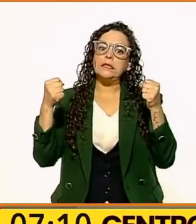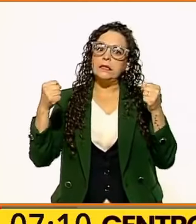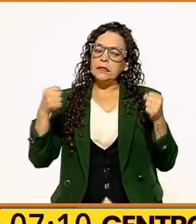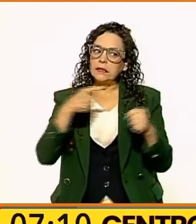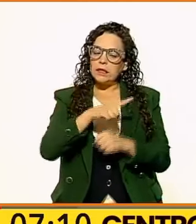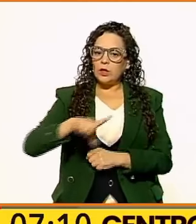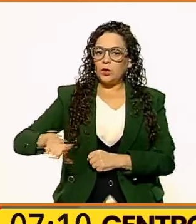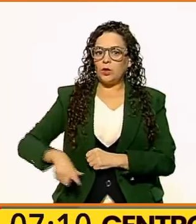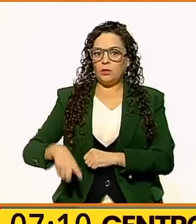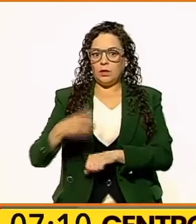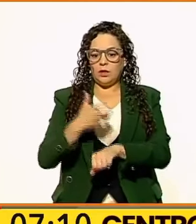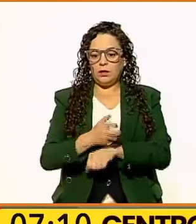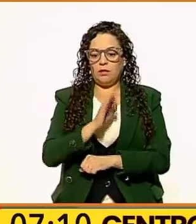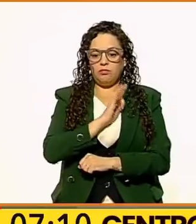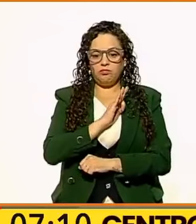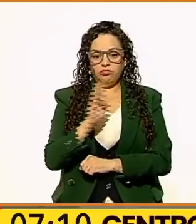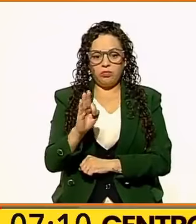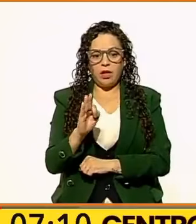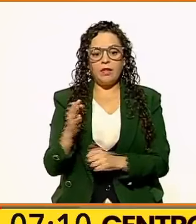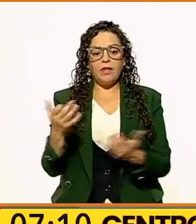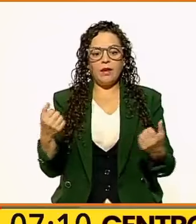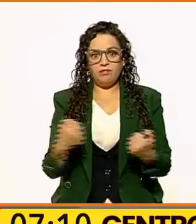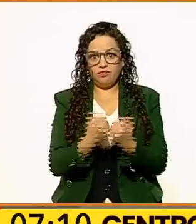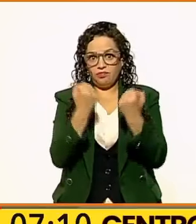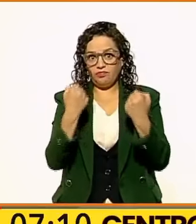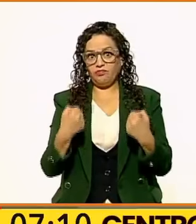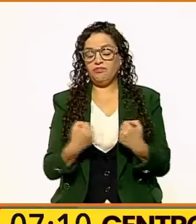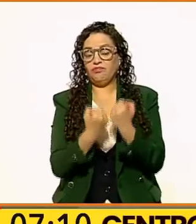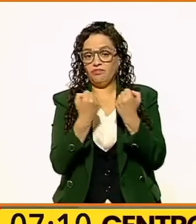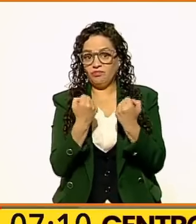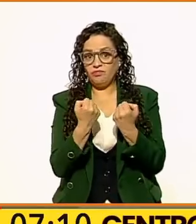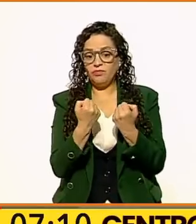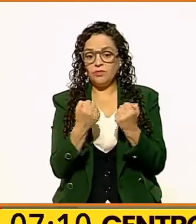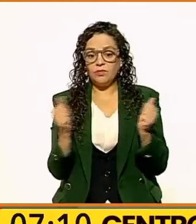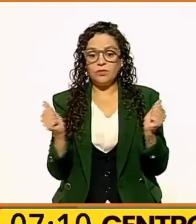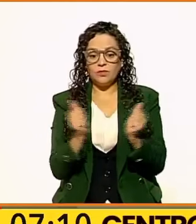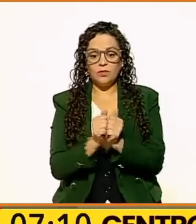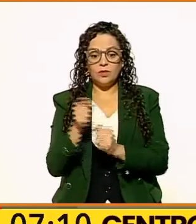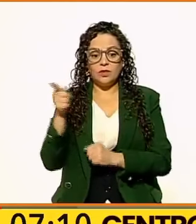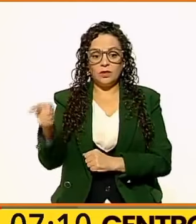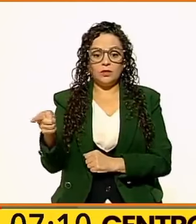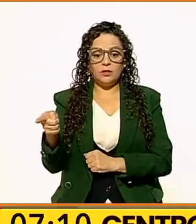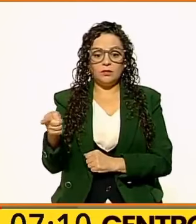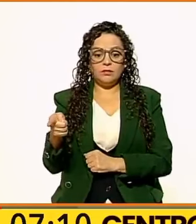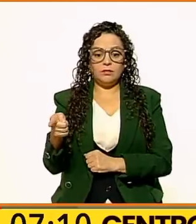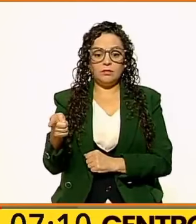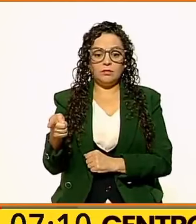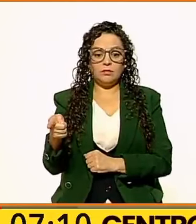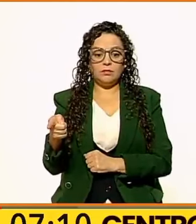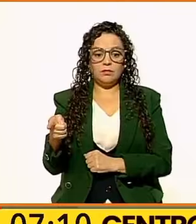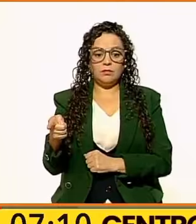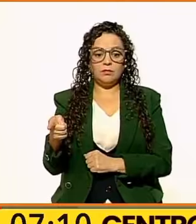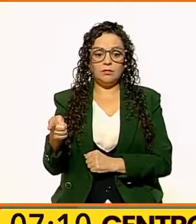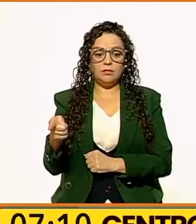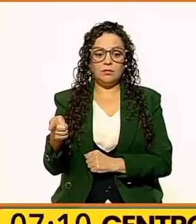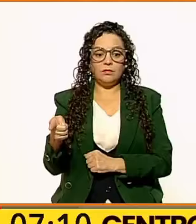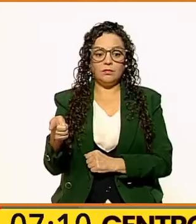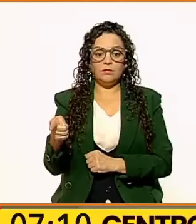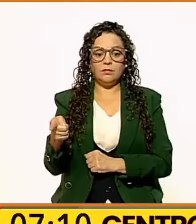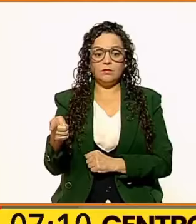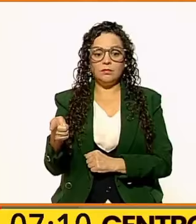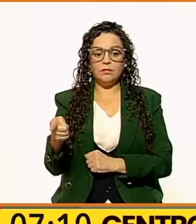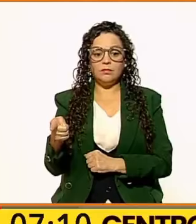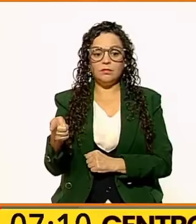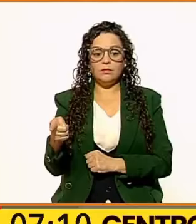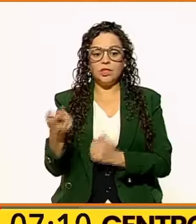de los Estados Unidos, al jefe de las fuerzas del orden, que es el presidente de los Estados Unidos, el poder ejecutivo, en contra